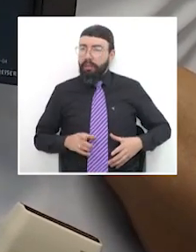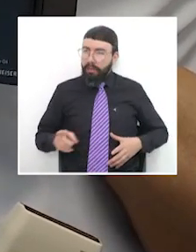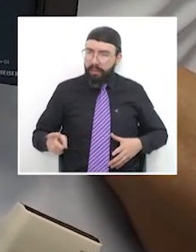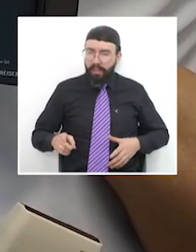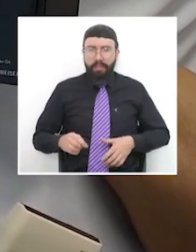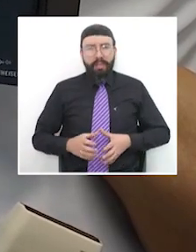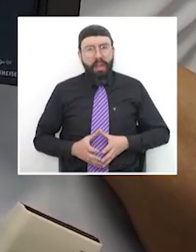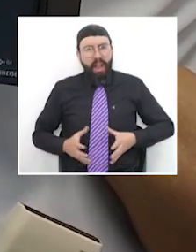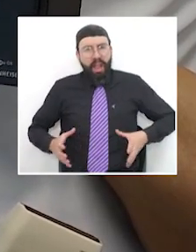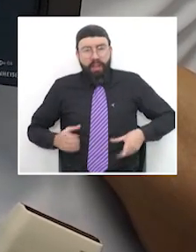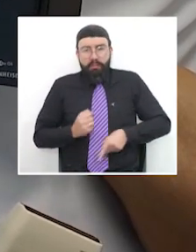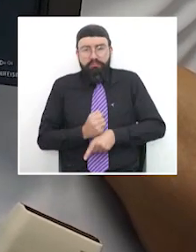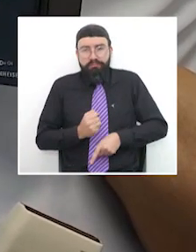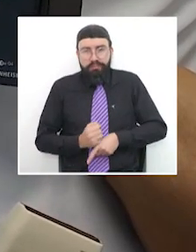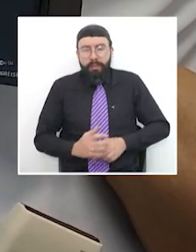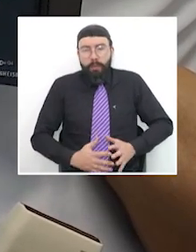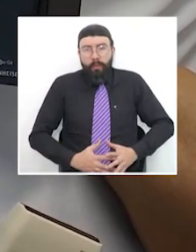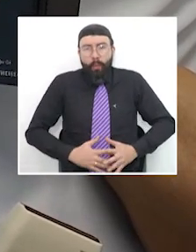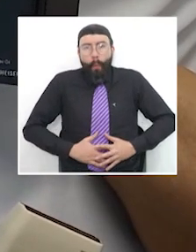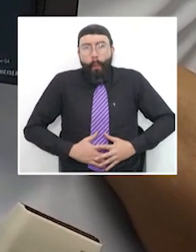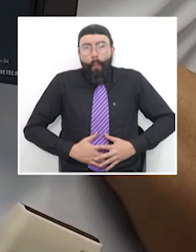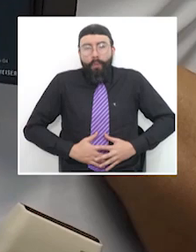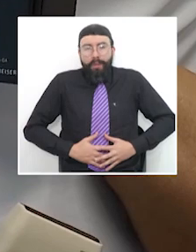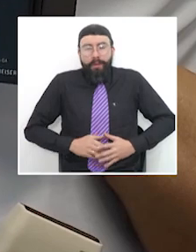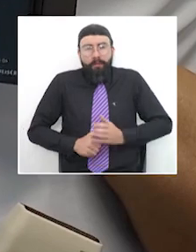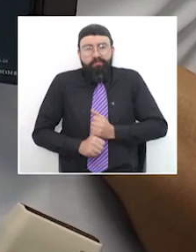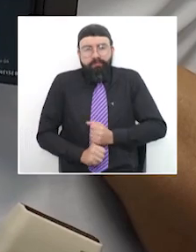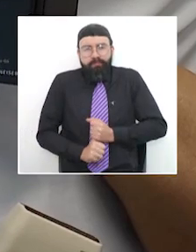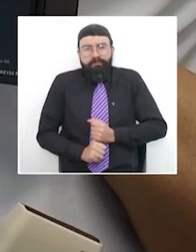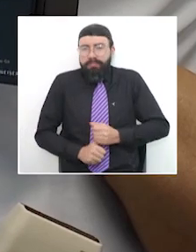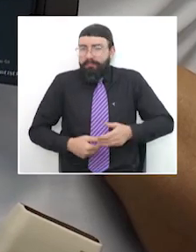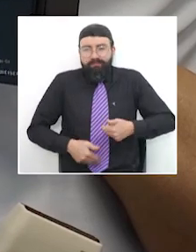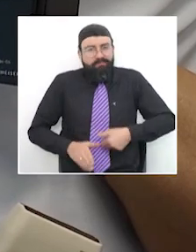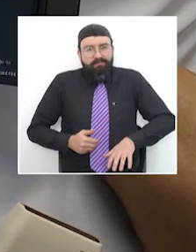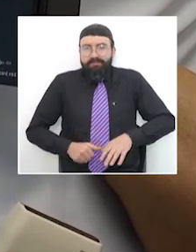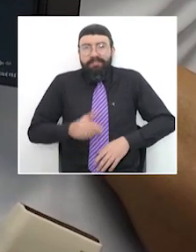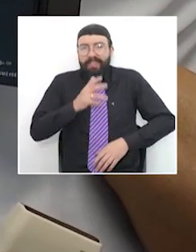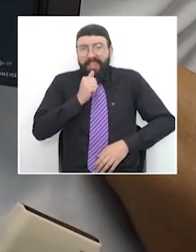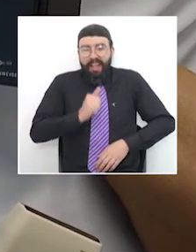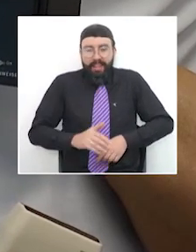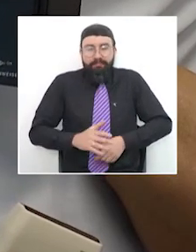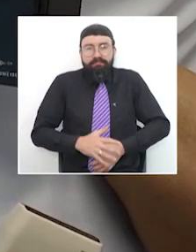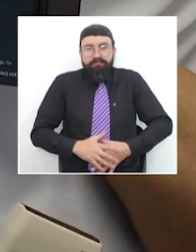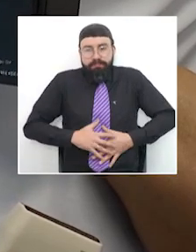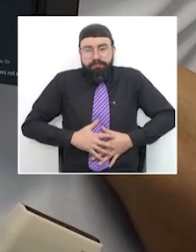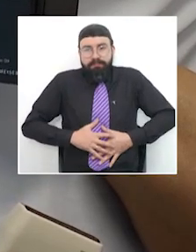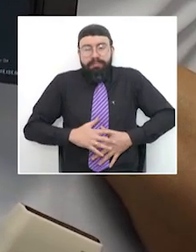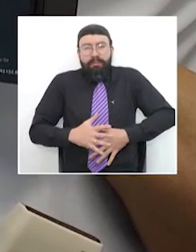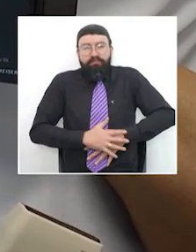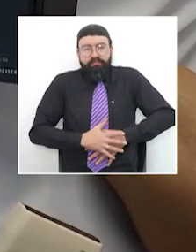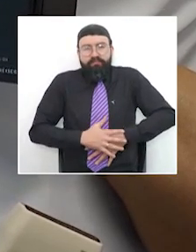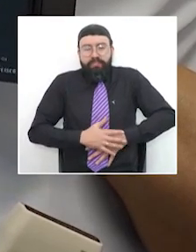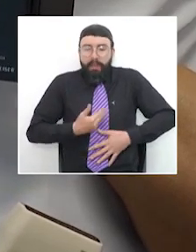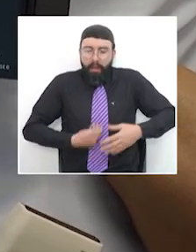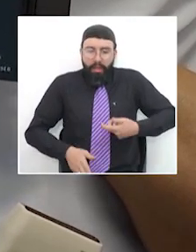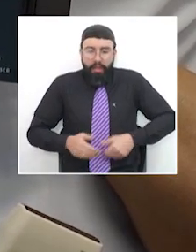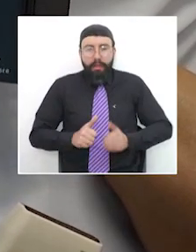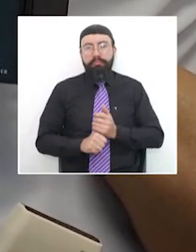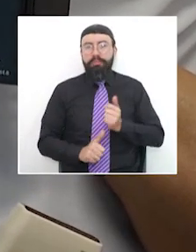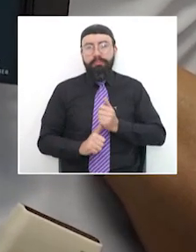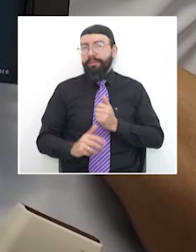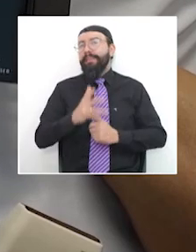haber una compresión sobre las partes, las vísceras y el intestino, que seguramente le va a causar a él un gran